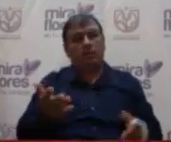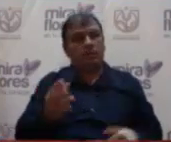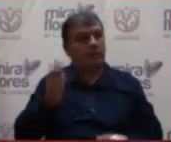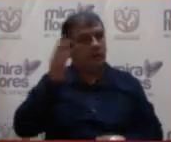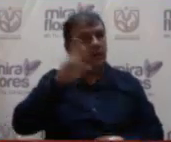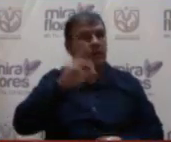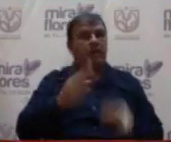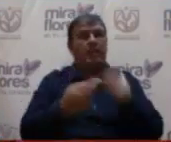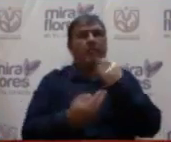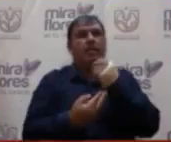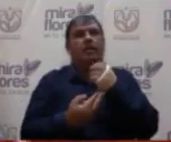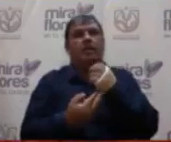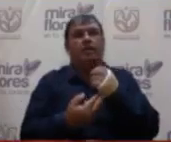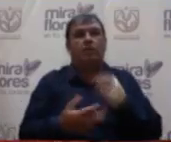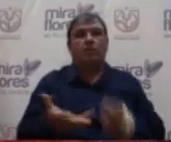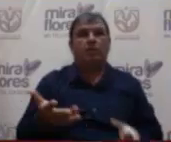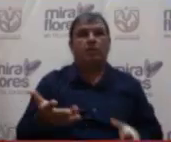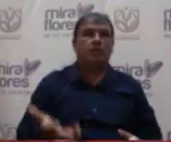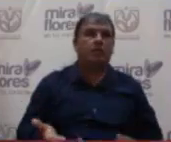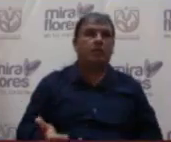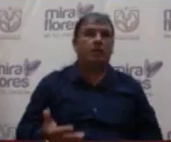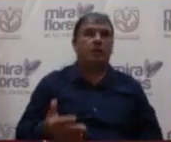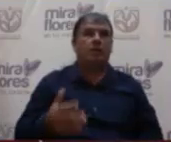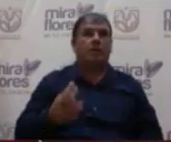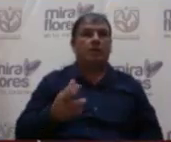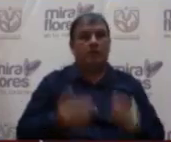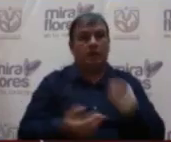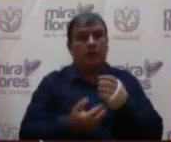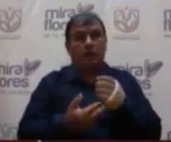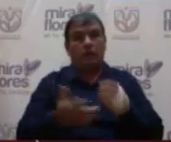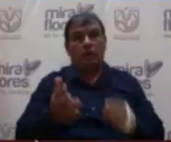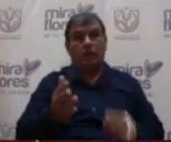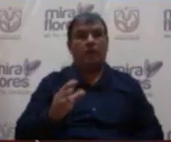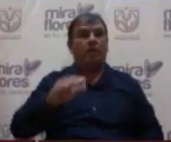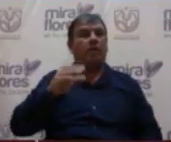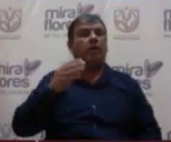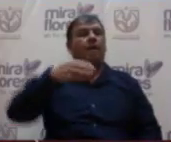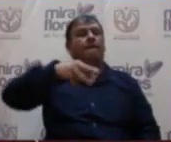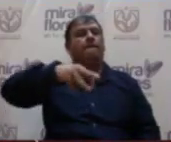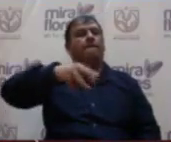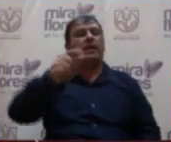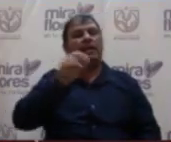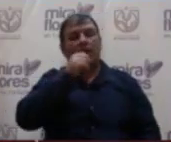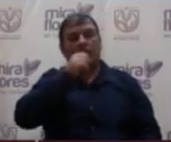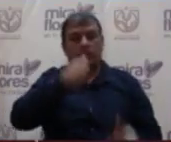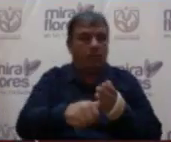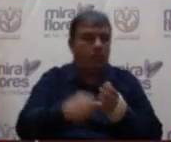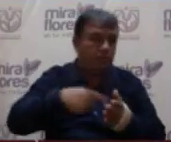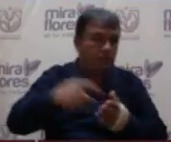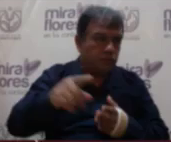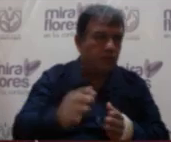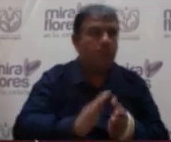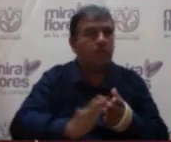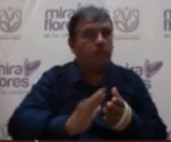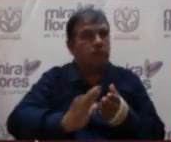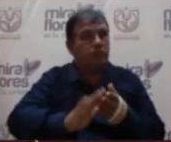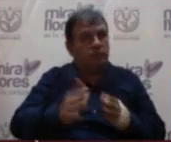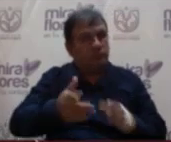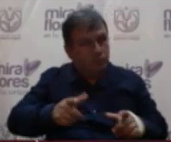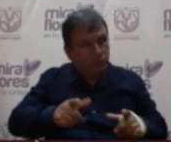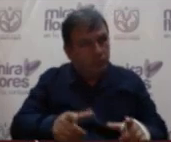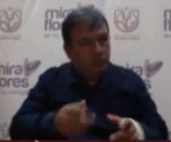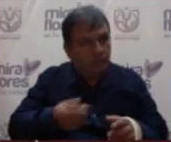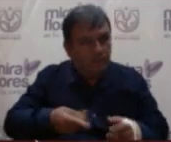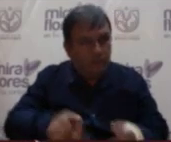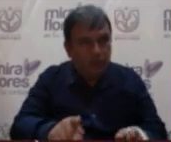que el regidor o la, digamos, la tingencia de que el regidor Martín Bustamante ha enviado una carta pidiendo licencia